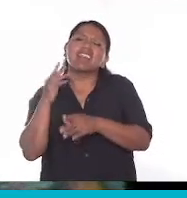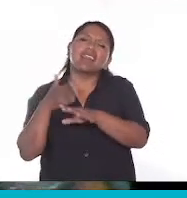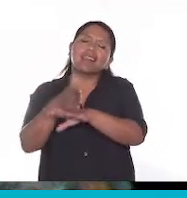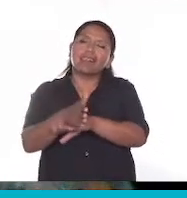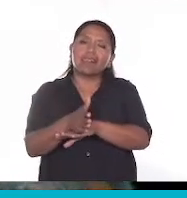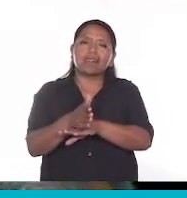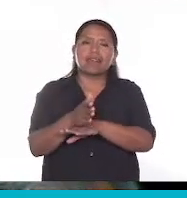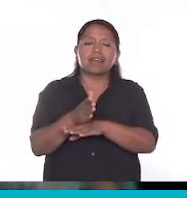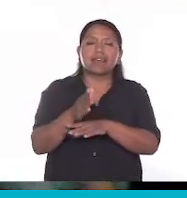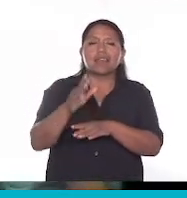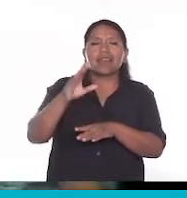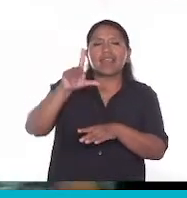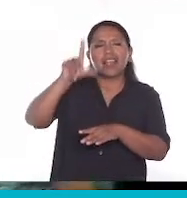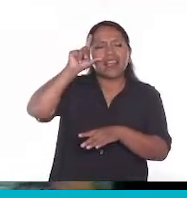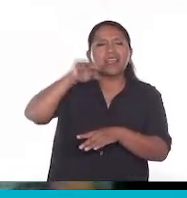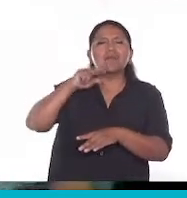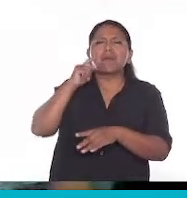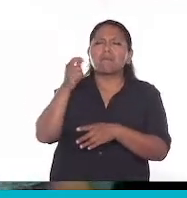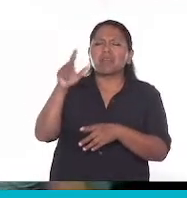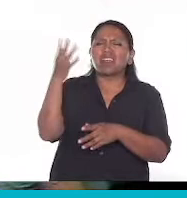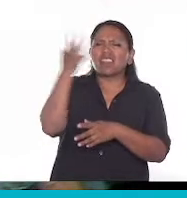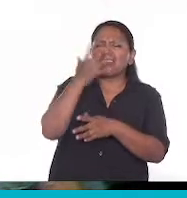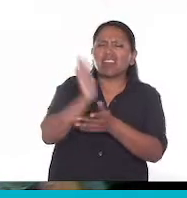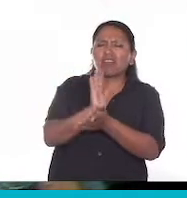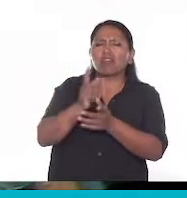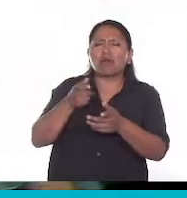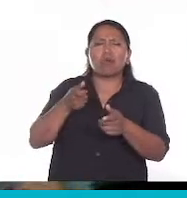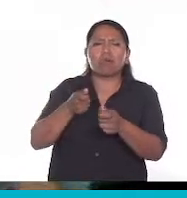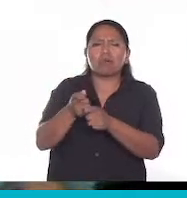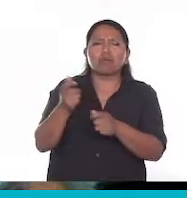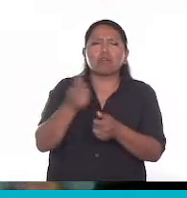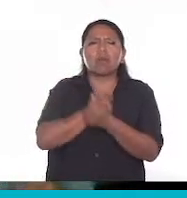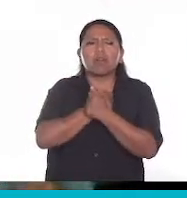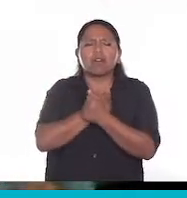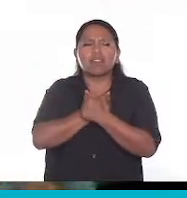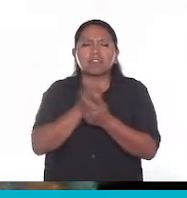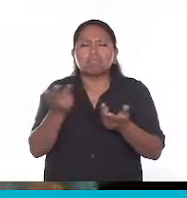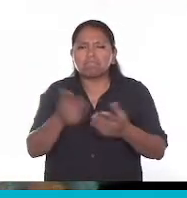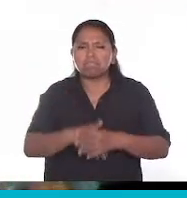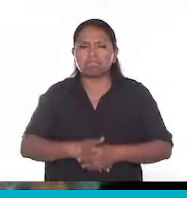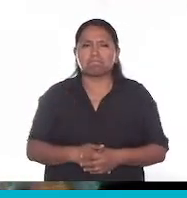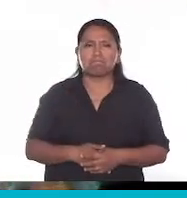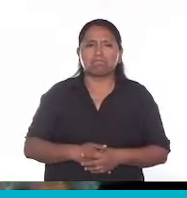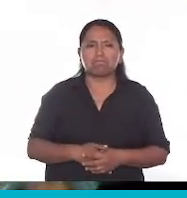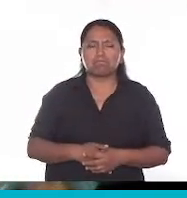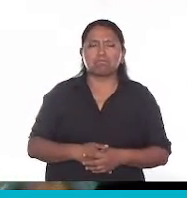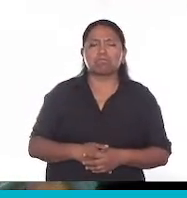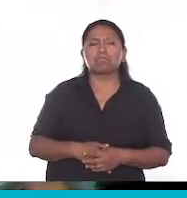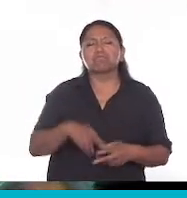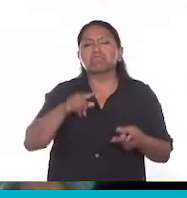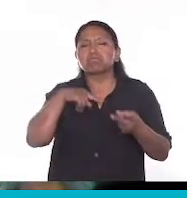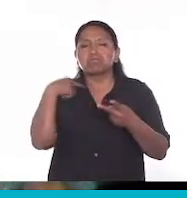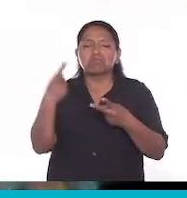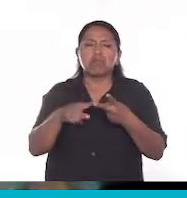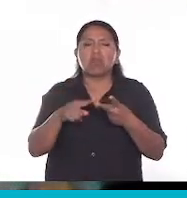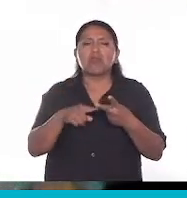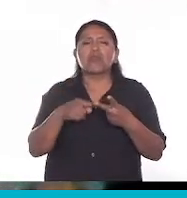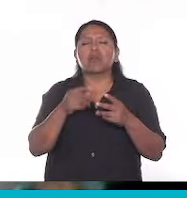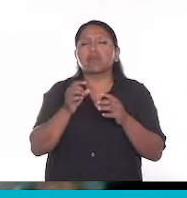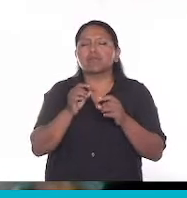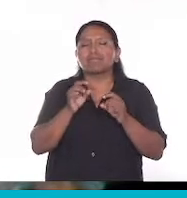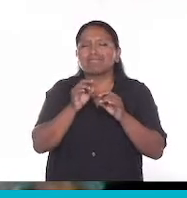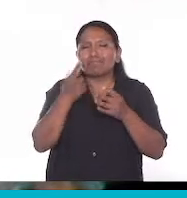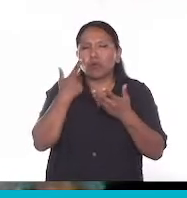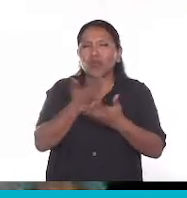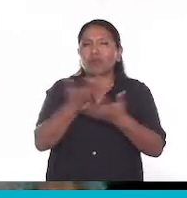Darío Gleriano, pensar que yo a este negro lo estaqué en Malvinas, pero cómo lo quiero, ¿no? Un testimonio. Otro que se viralizó hace poco